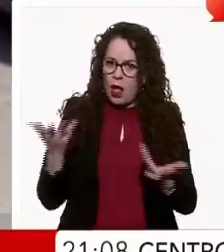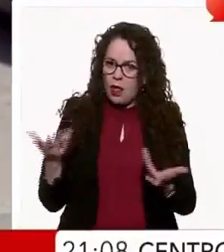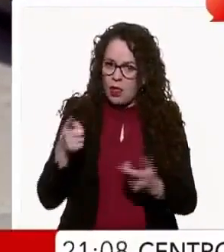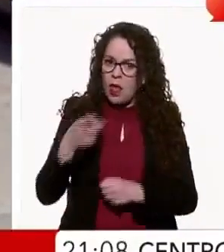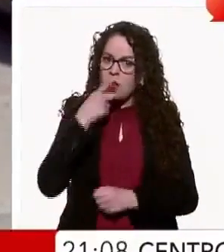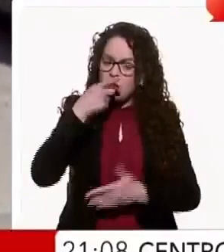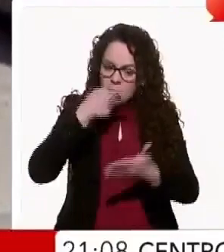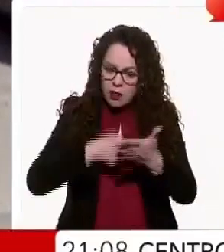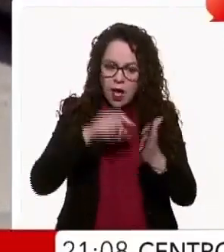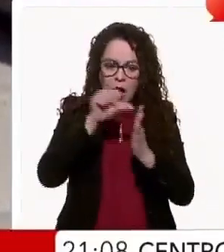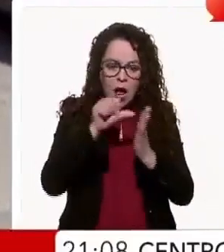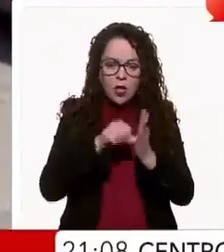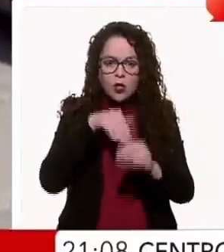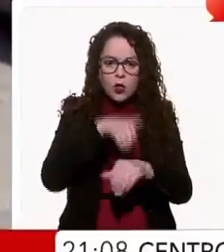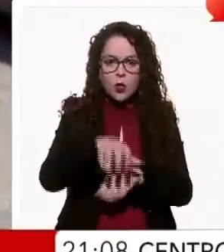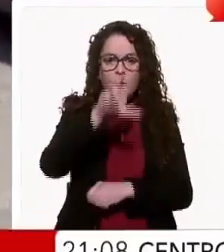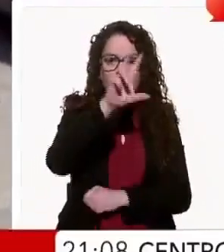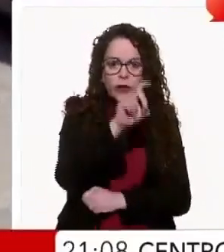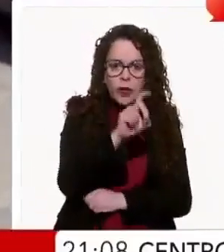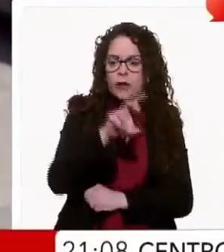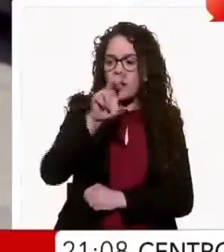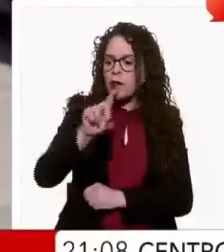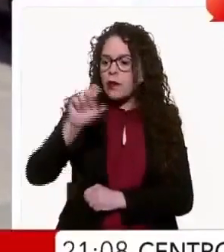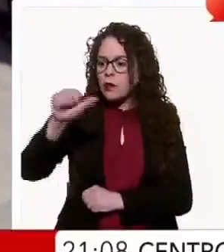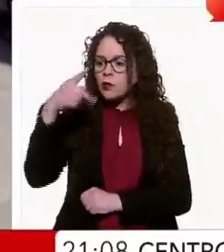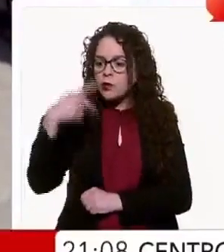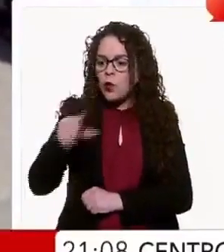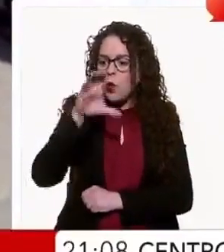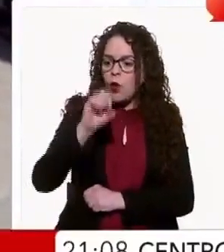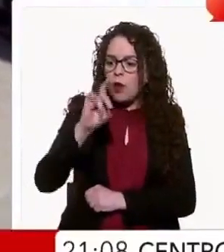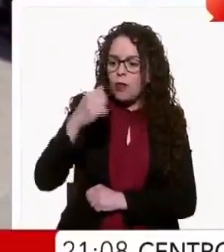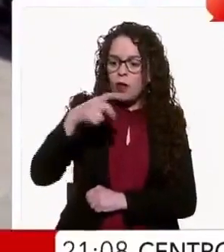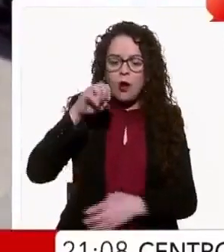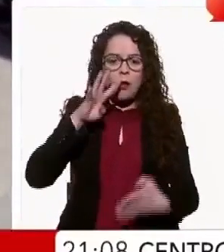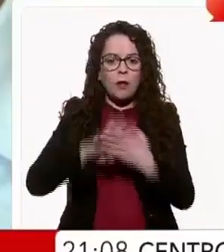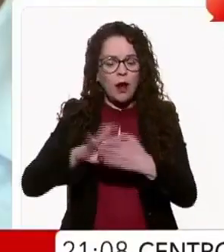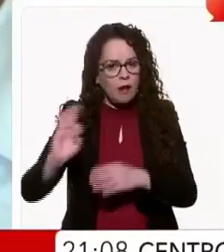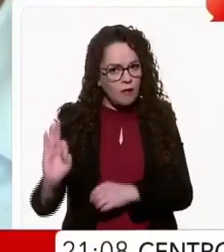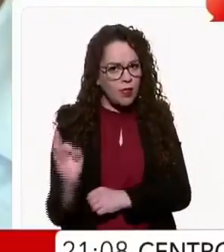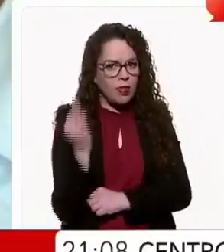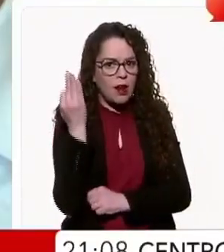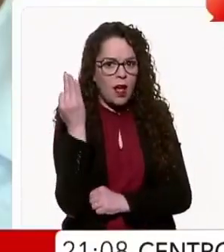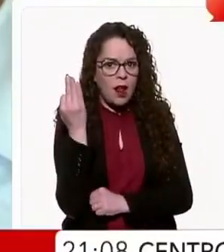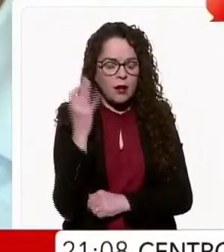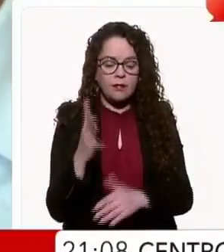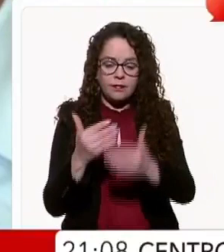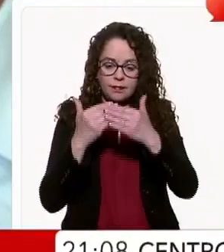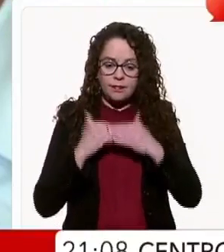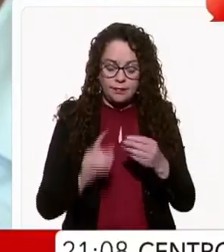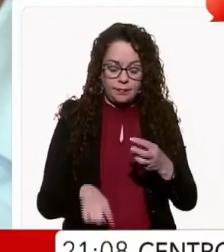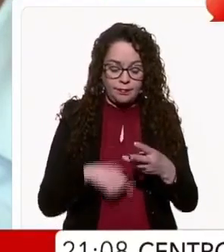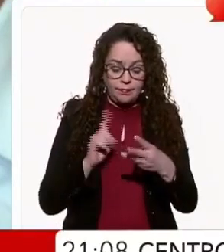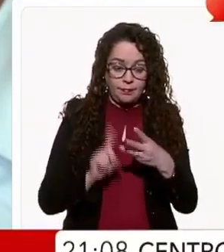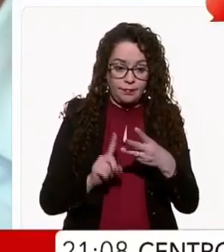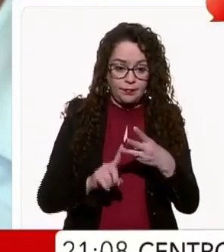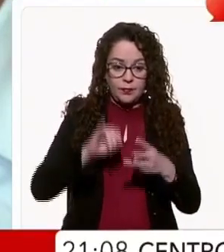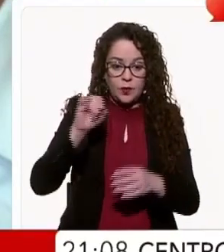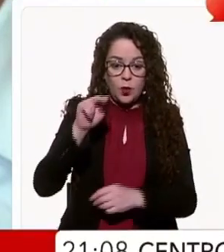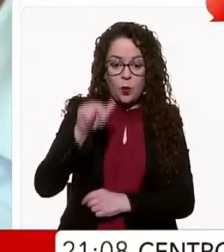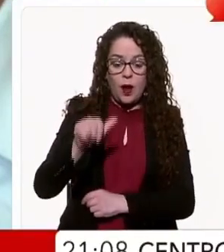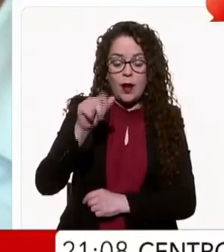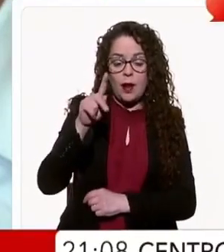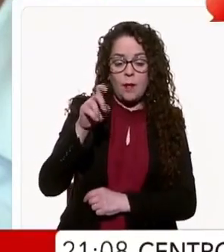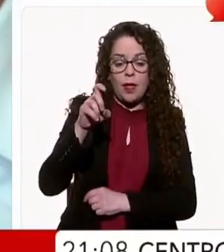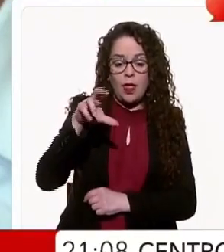en el artículo 30 y 36 del Código Penal Federal. 3. También lo hizo el juez de amparo Juan Pedro